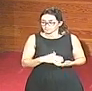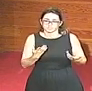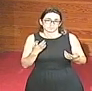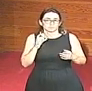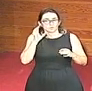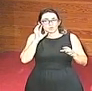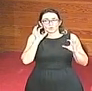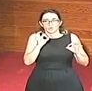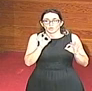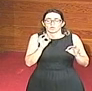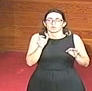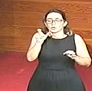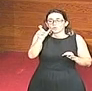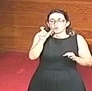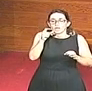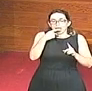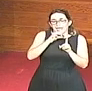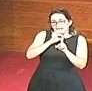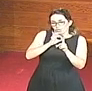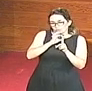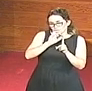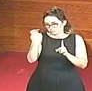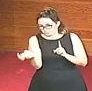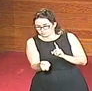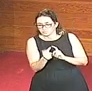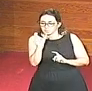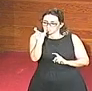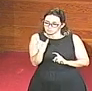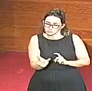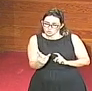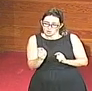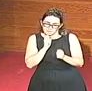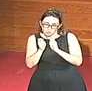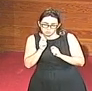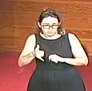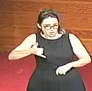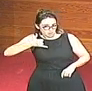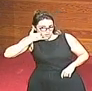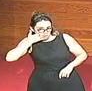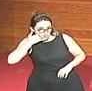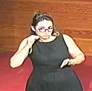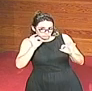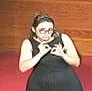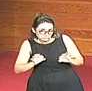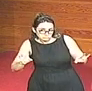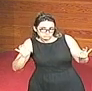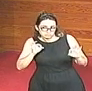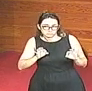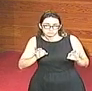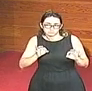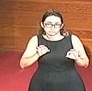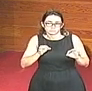se te ponga al teléfono, que es una manera de coaccionarnos cuando nos bloquean, cuando nos ponen